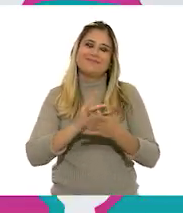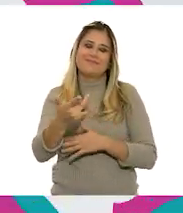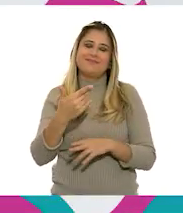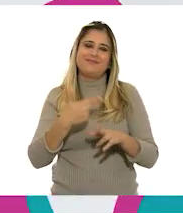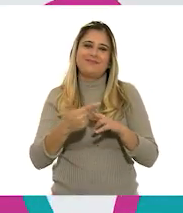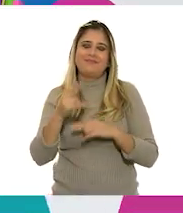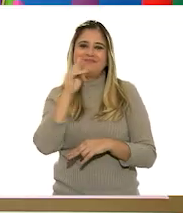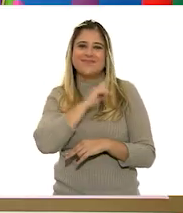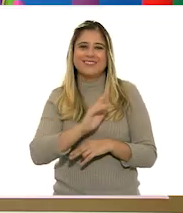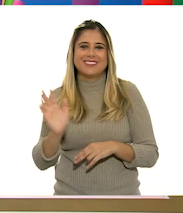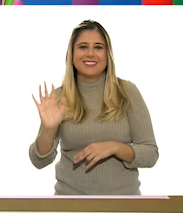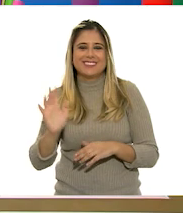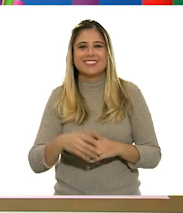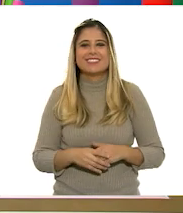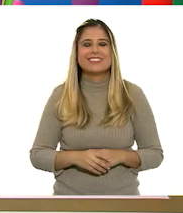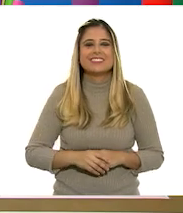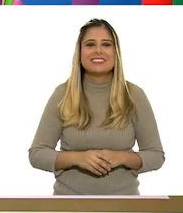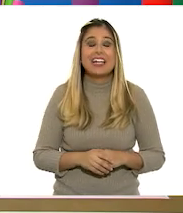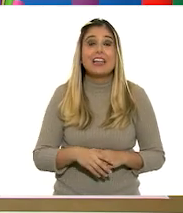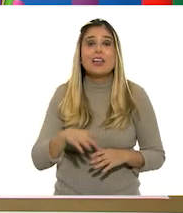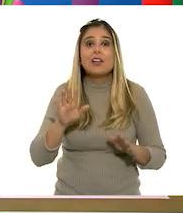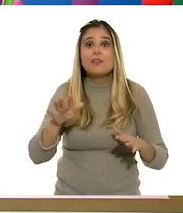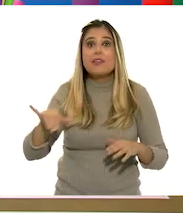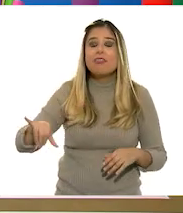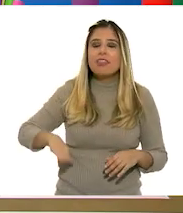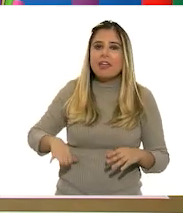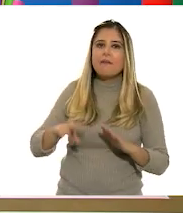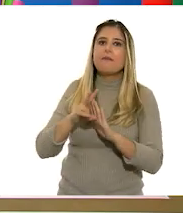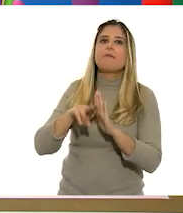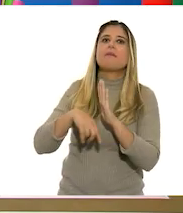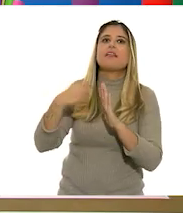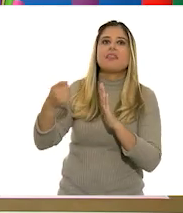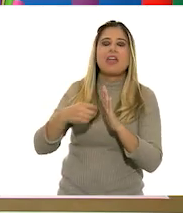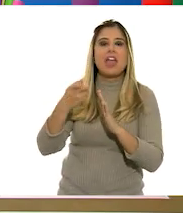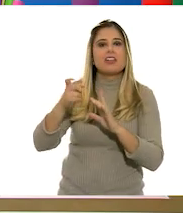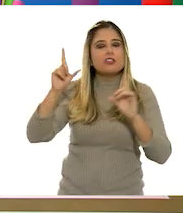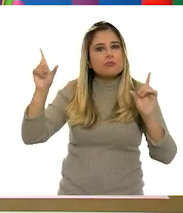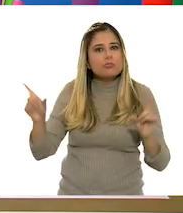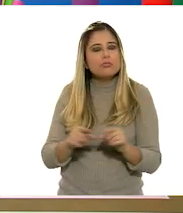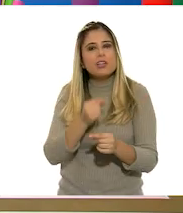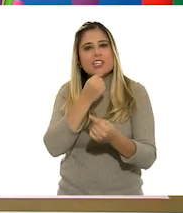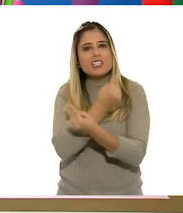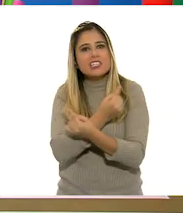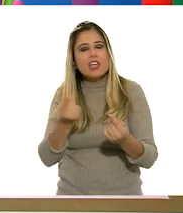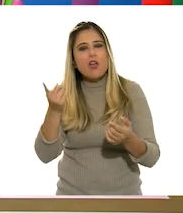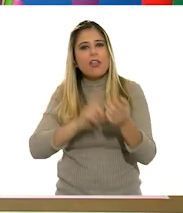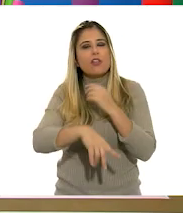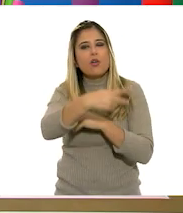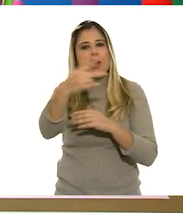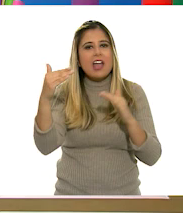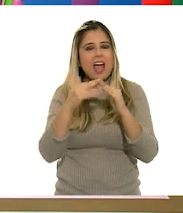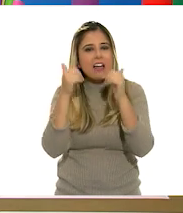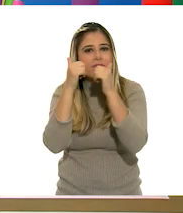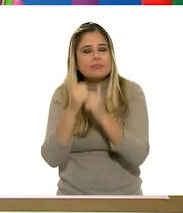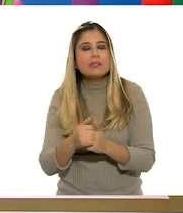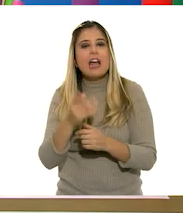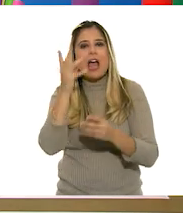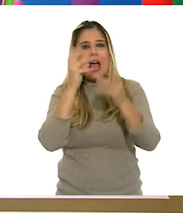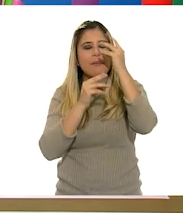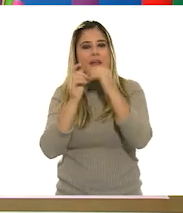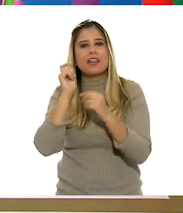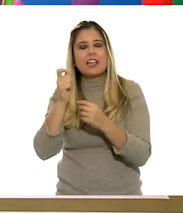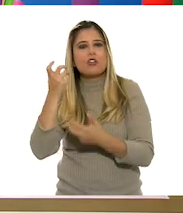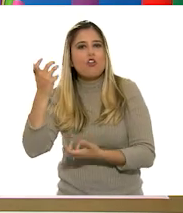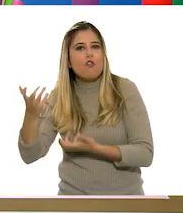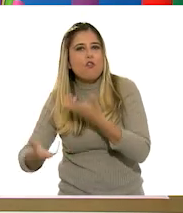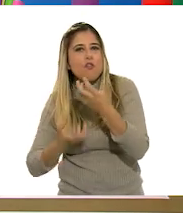pronto. Qué interesante video, profesor. Resume lo que niñas y niños desde sus hogares han aprendido acerca de la